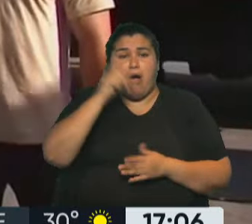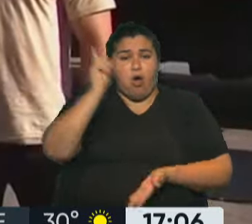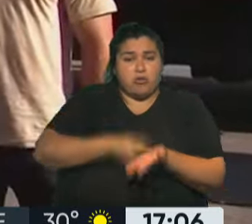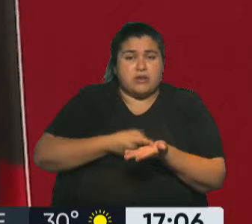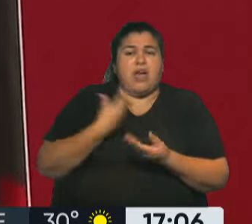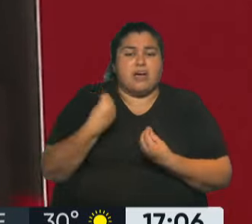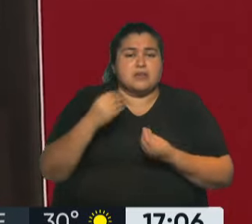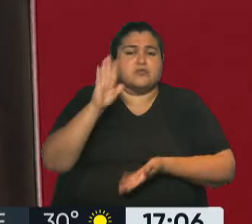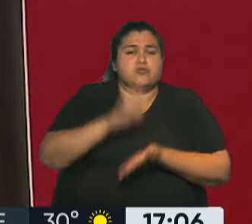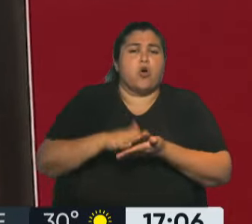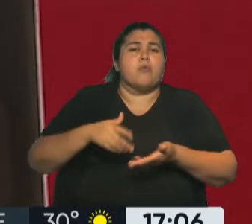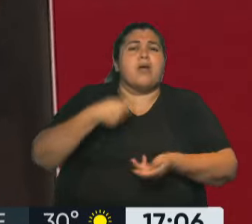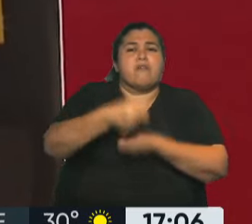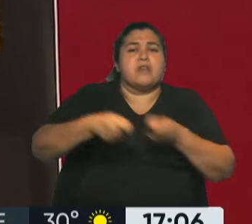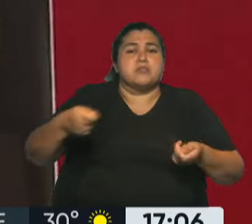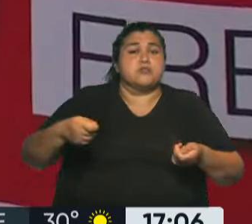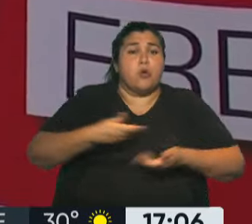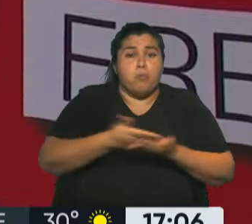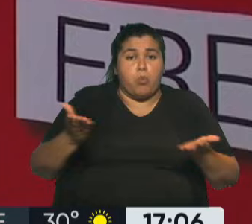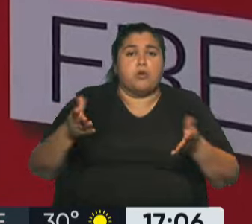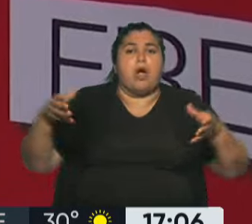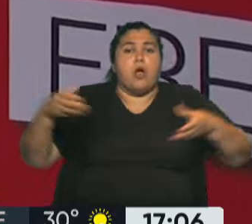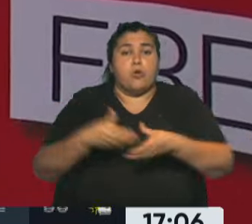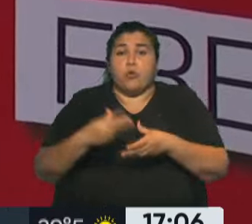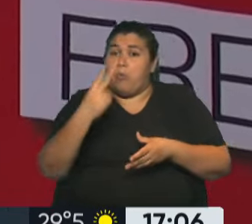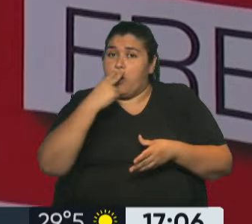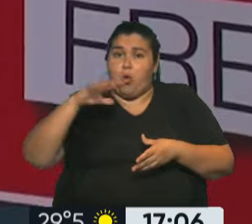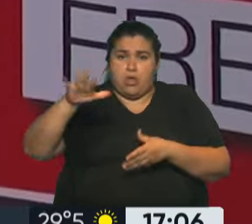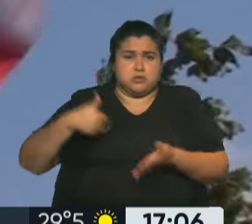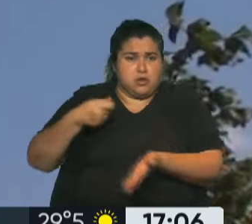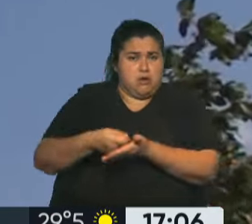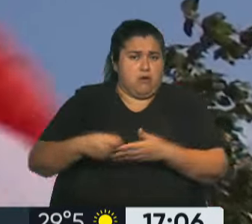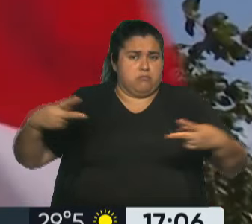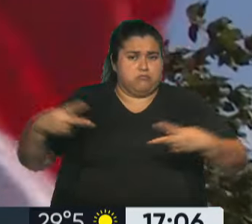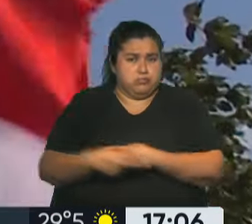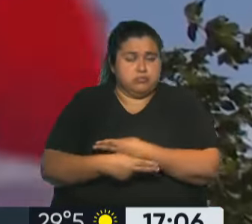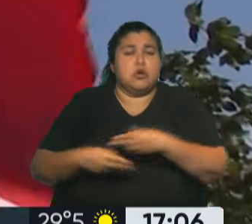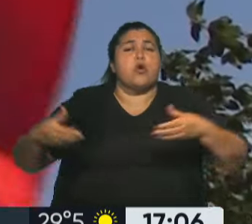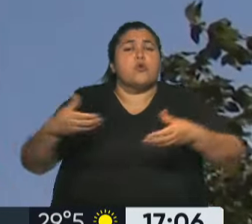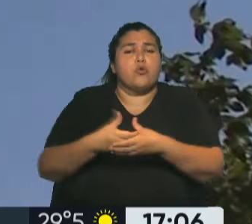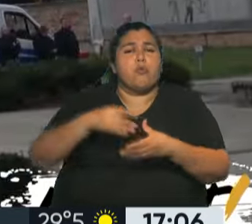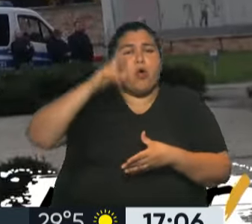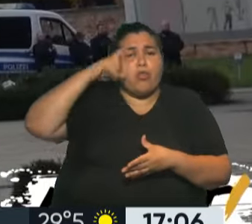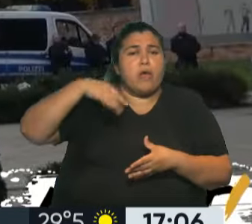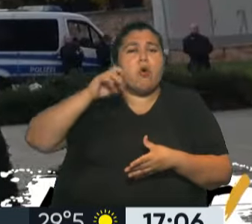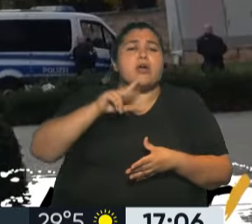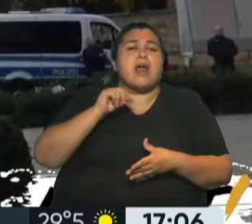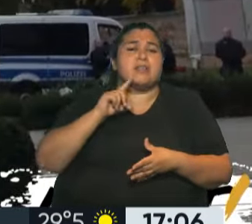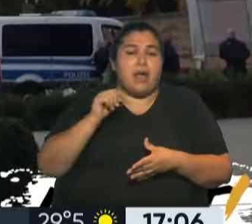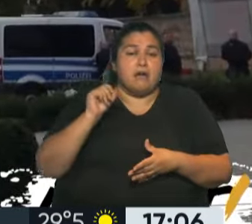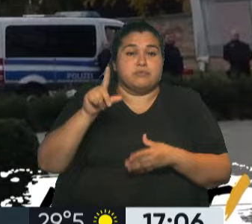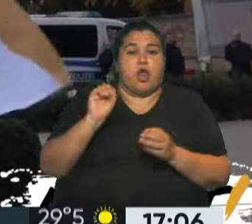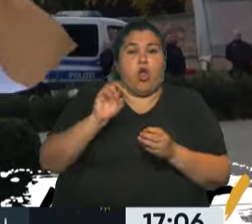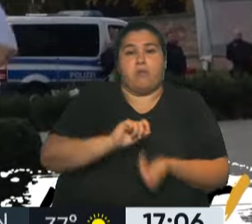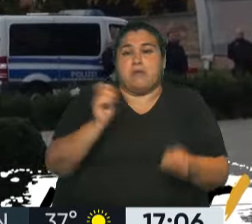la financiación pública a un pequeño partido neonazi. Se trata del Partido Nacional Demócrata de Alemania, que pasó a llamarse